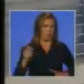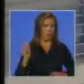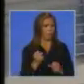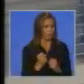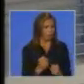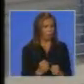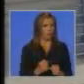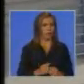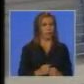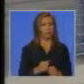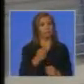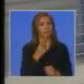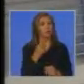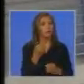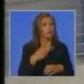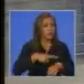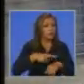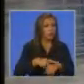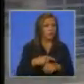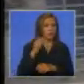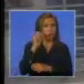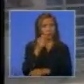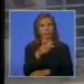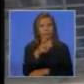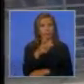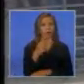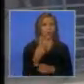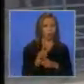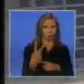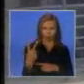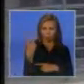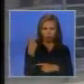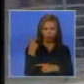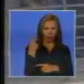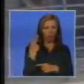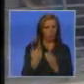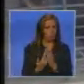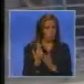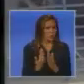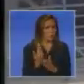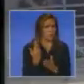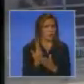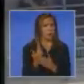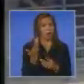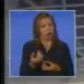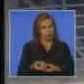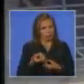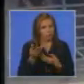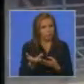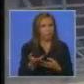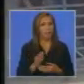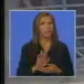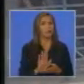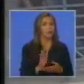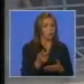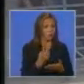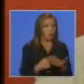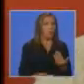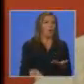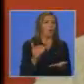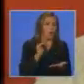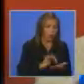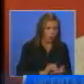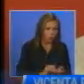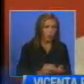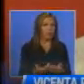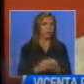que los videos son de hace dos semanas, cuando se inauguró el nuevo centro penitenciario, y que recientemente su hijo nuevamente fue agredido. Creo que